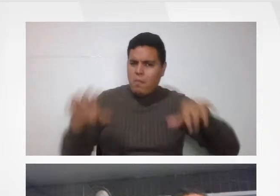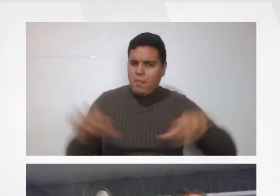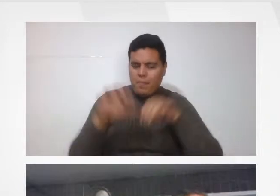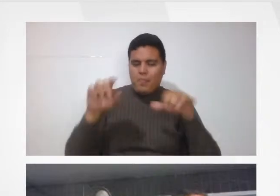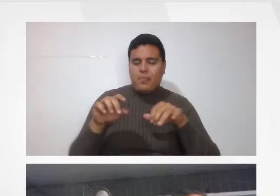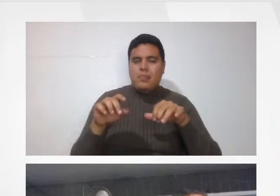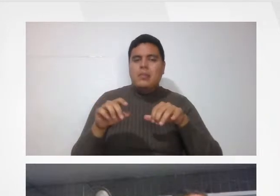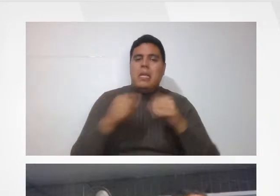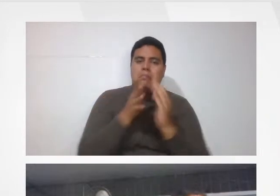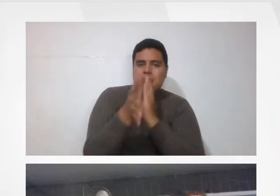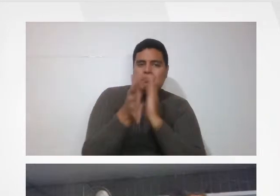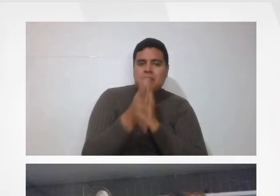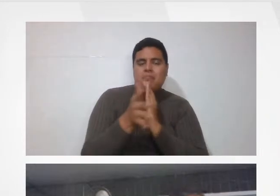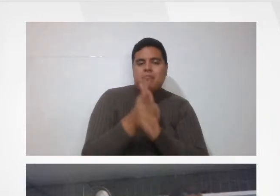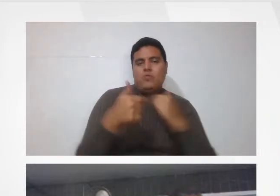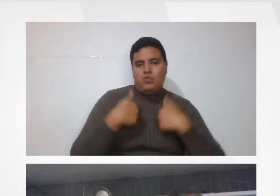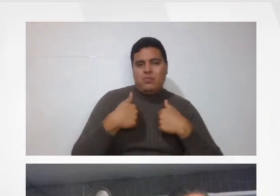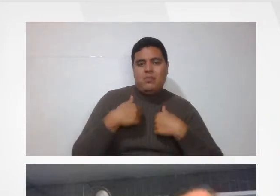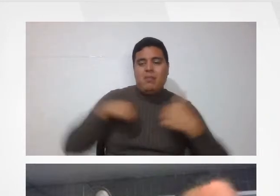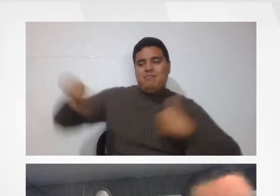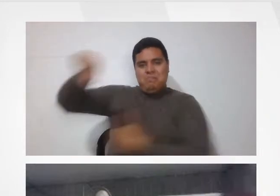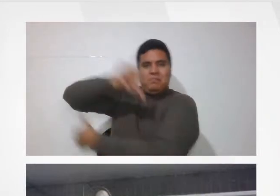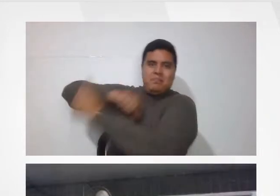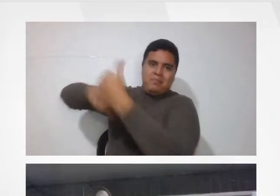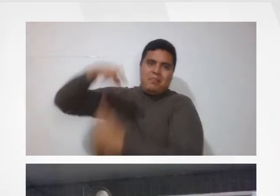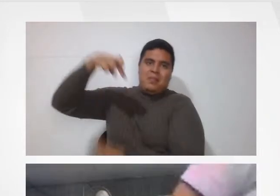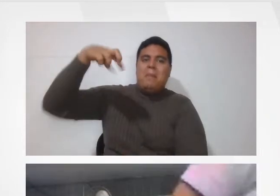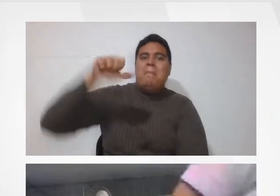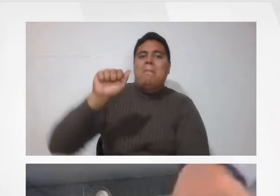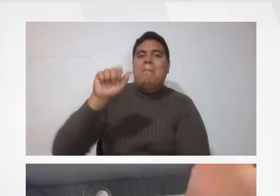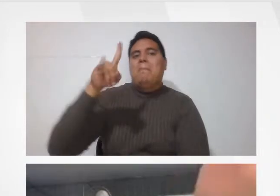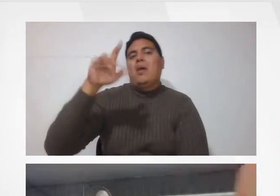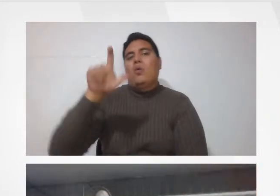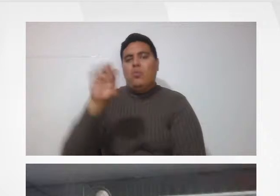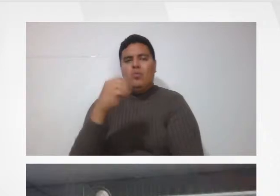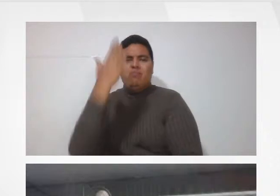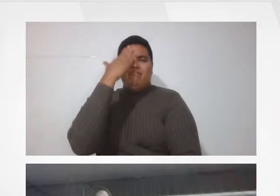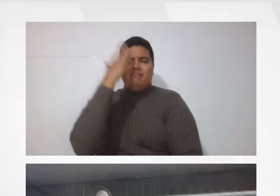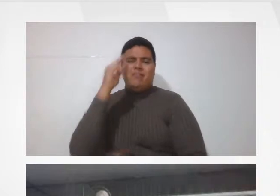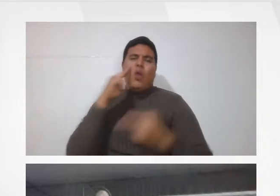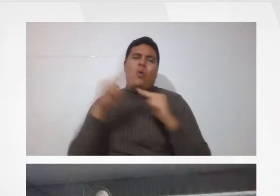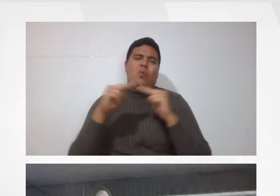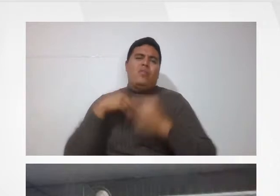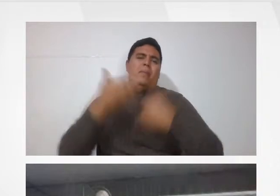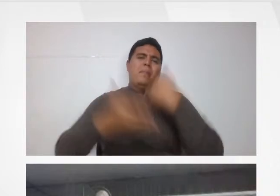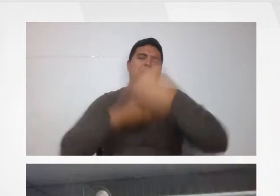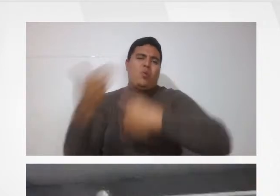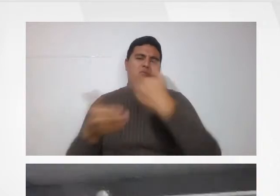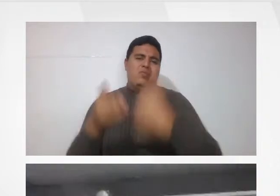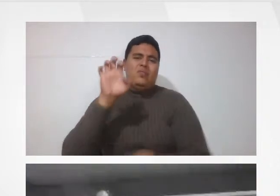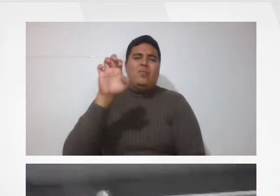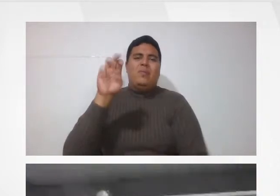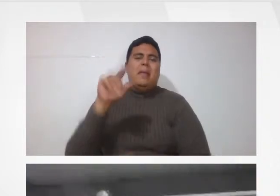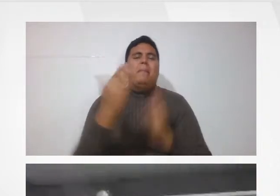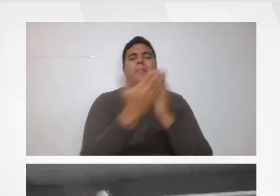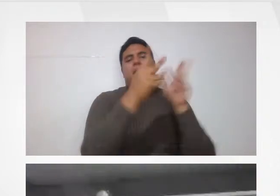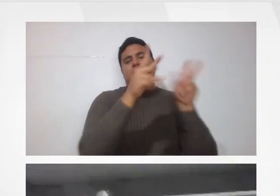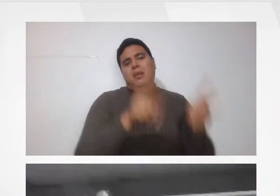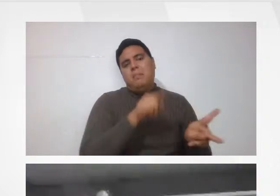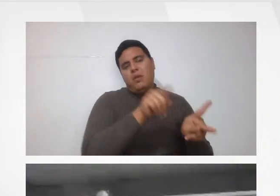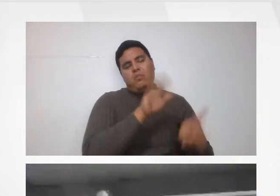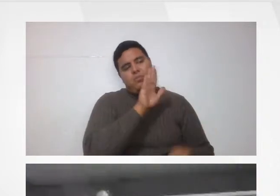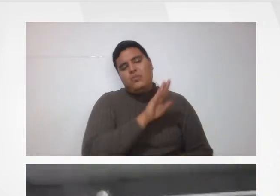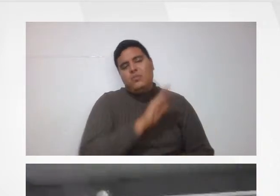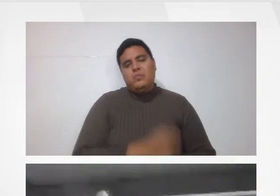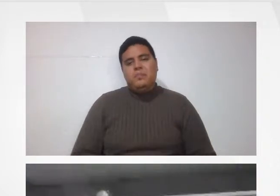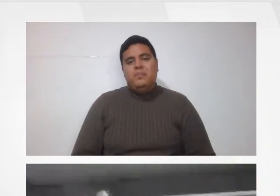proceso que ha tenido con Emanuel, que es cercano a él. Perfecto, entonces me parece muy bien. Mientras nos conectamos entonces con Pablo, vamos